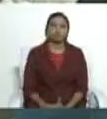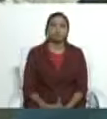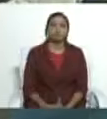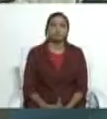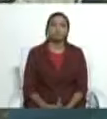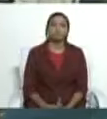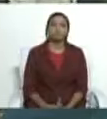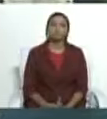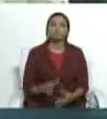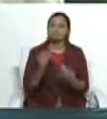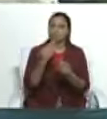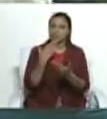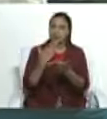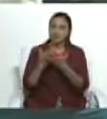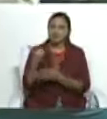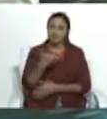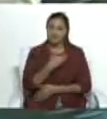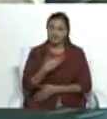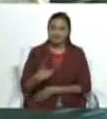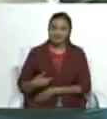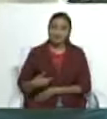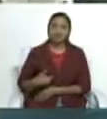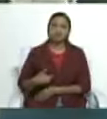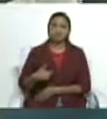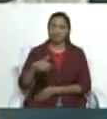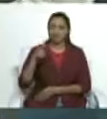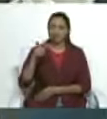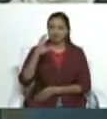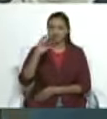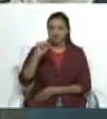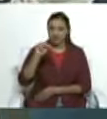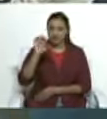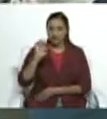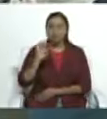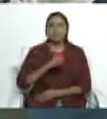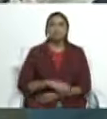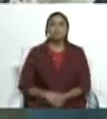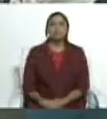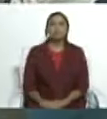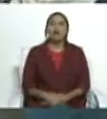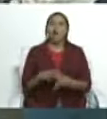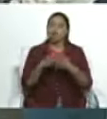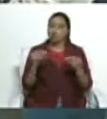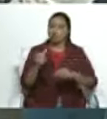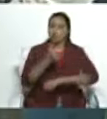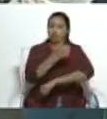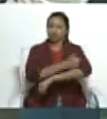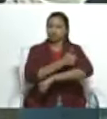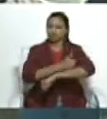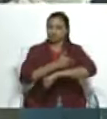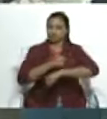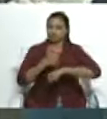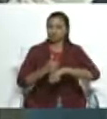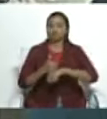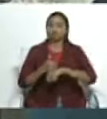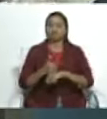del Poder Electoral de nuestra Venezuela. Sí, doctor y rector vicepresidente Carlos